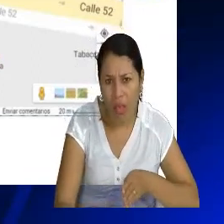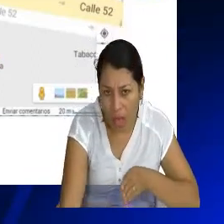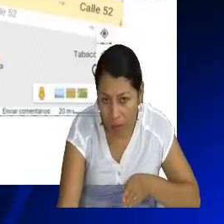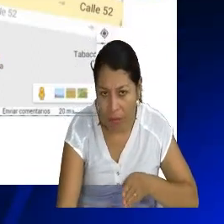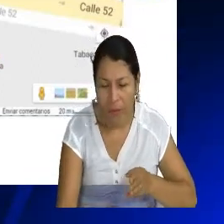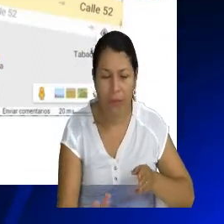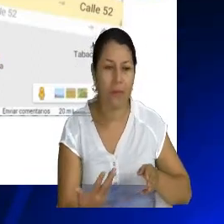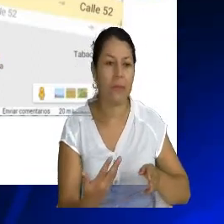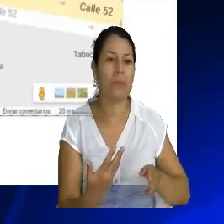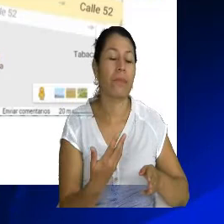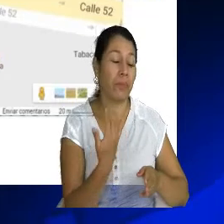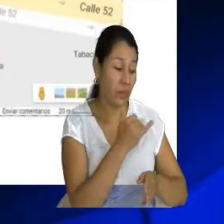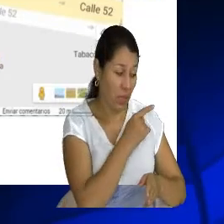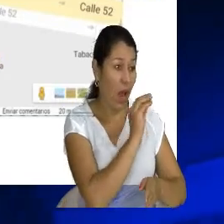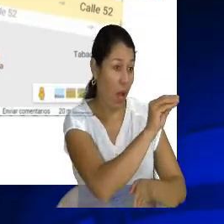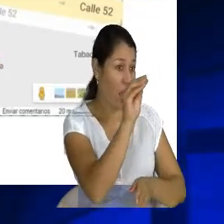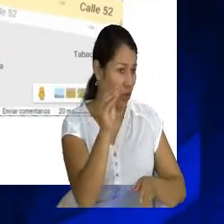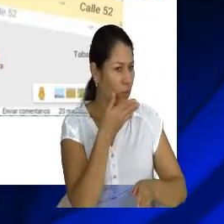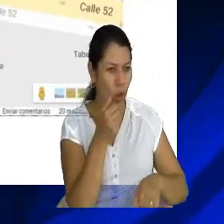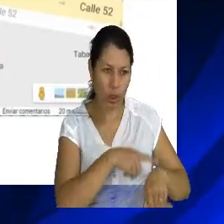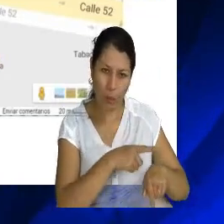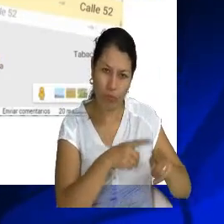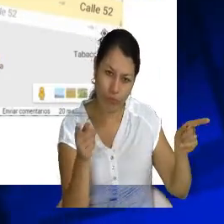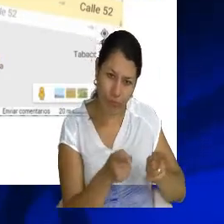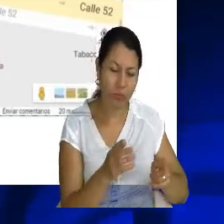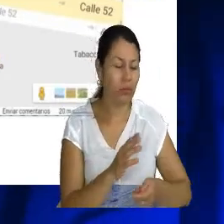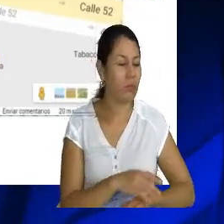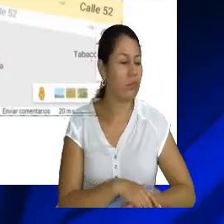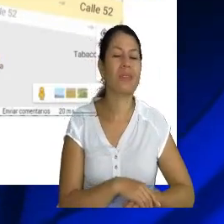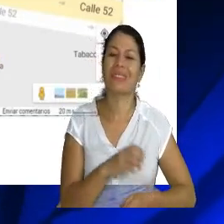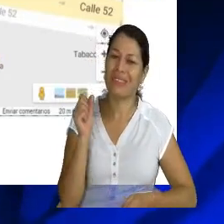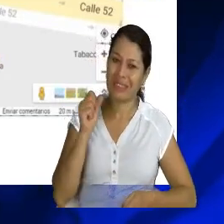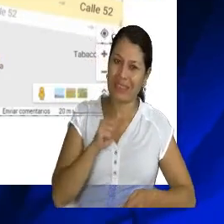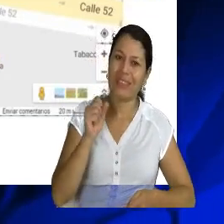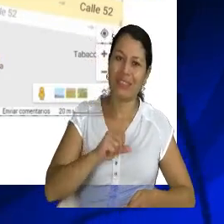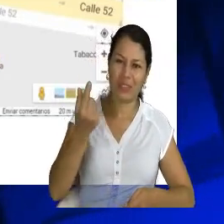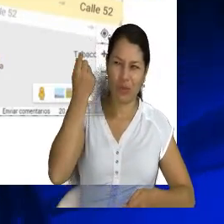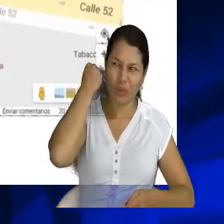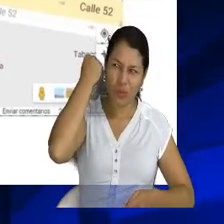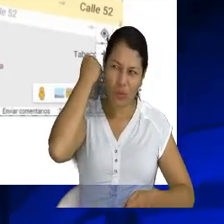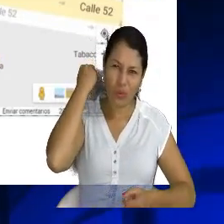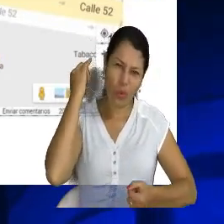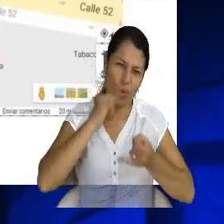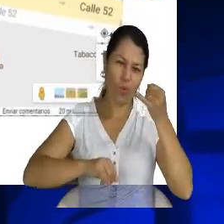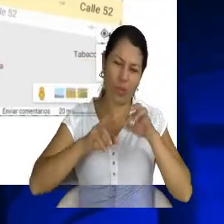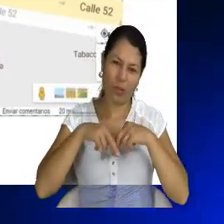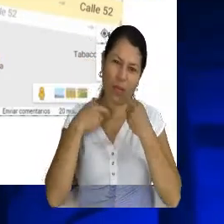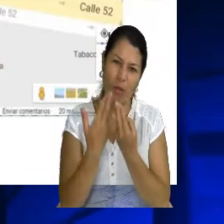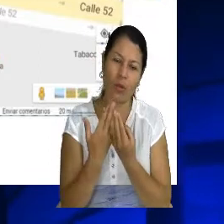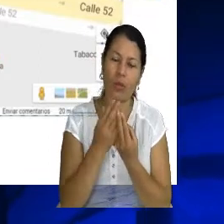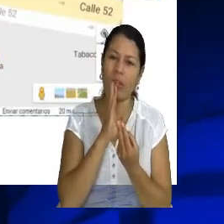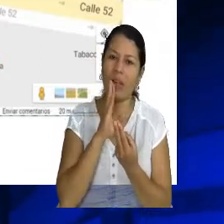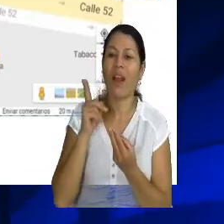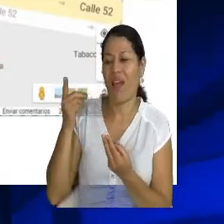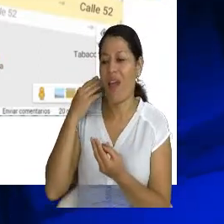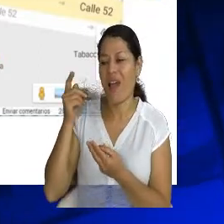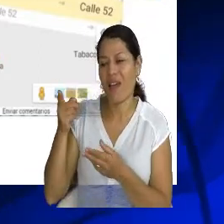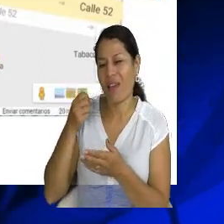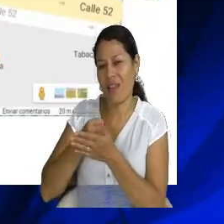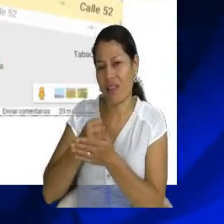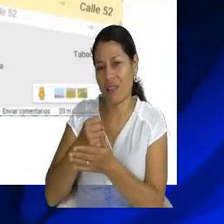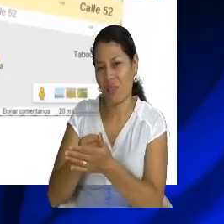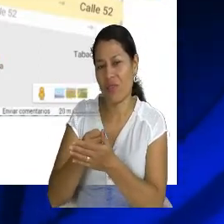Sí, hicimos el análisis con la última reunión que estuvo presente también nuestra gestora social, y